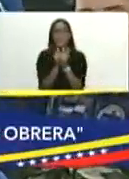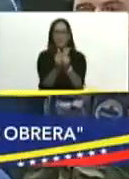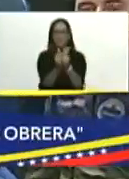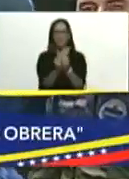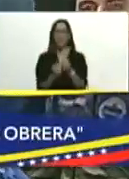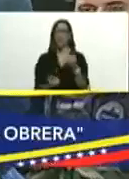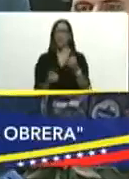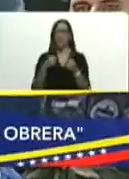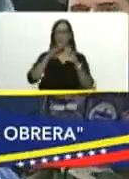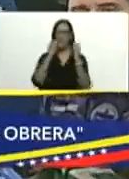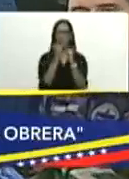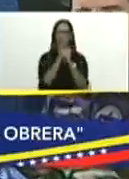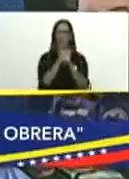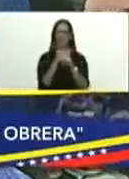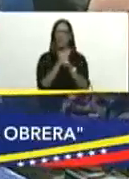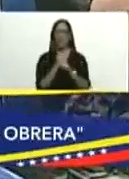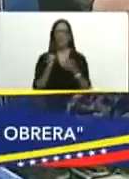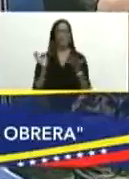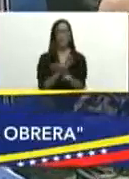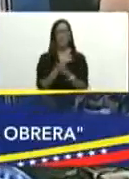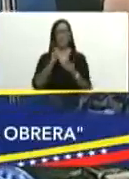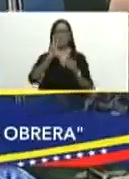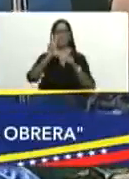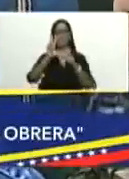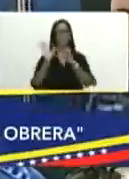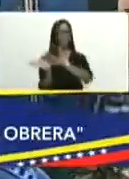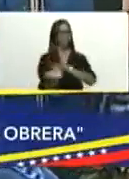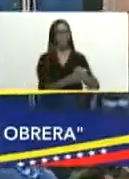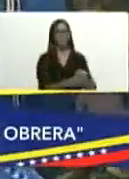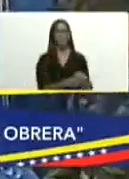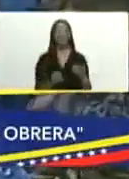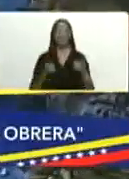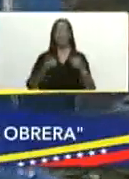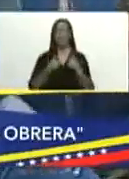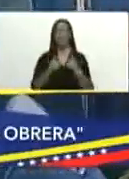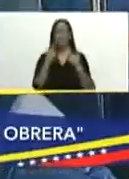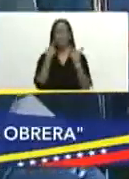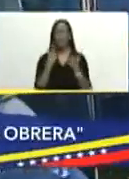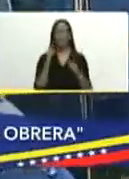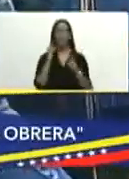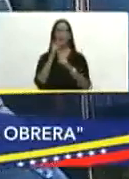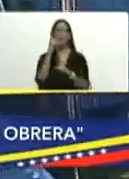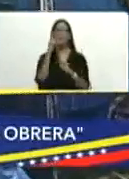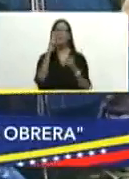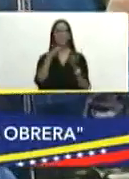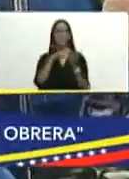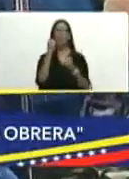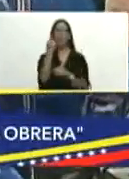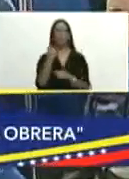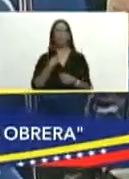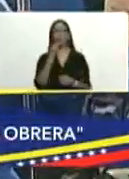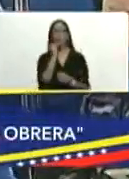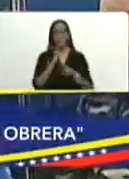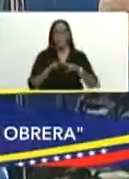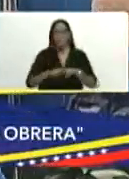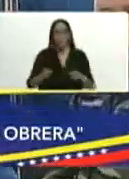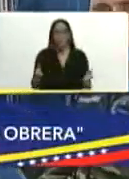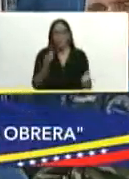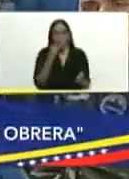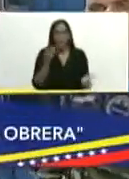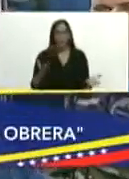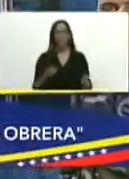a eliminar la terciarización yo soy parte de la tercerización y desde los dos mil once era un chamito pues muchachito chamo